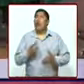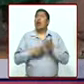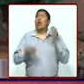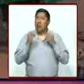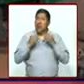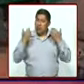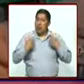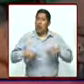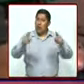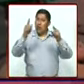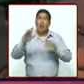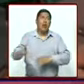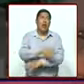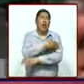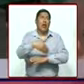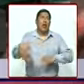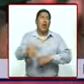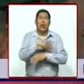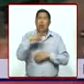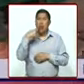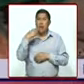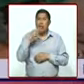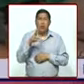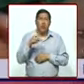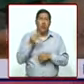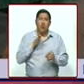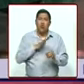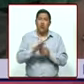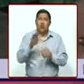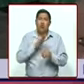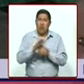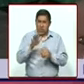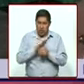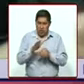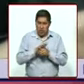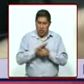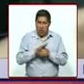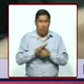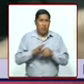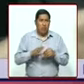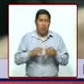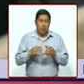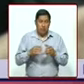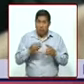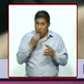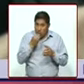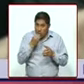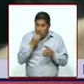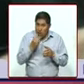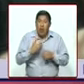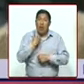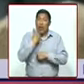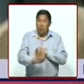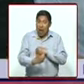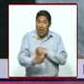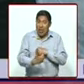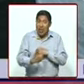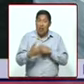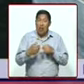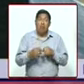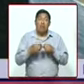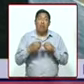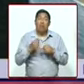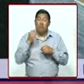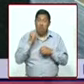Más que salir a las calles, porque como les decía, no alcanza ya para llenar la olla. El pan, si no ha subido, ha disminuido